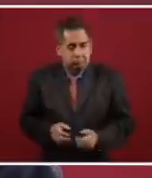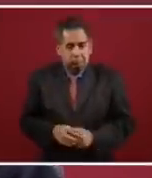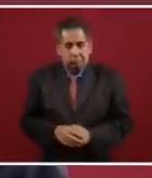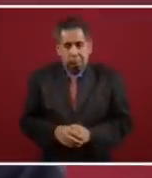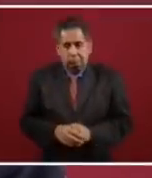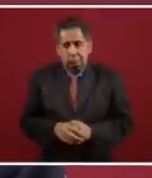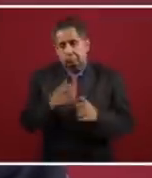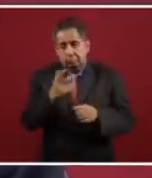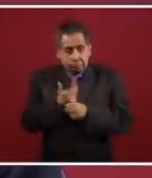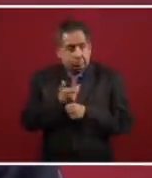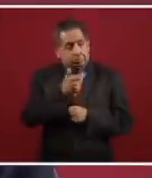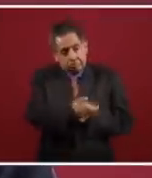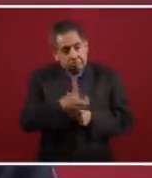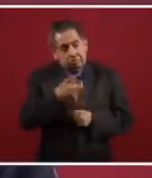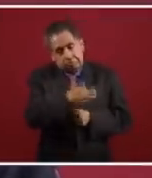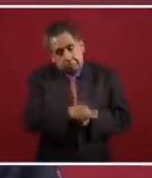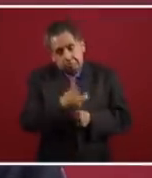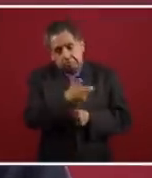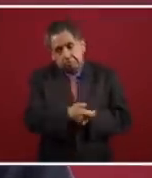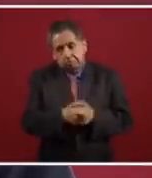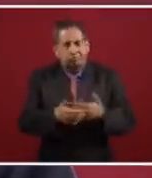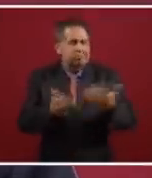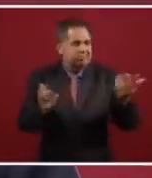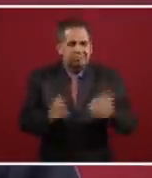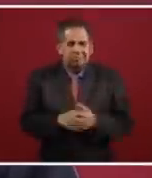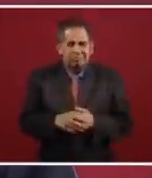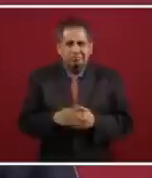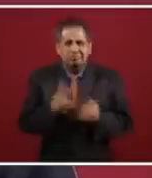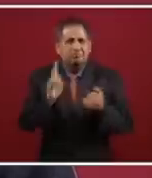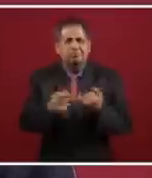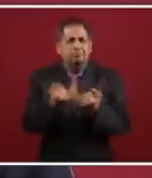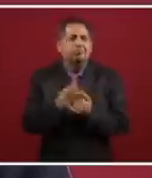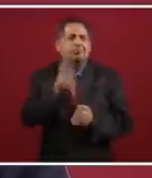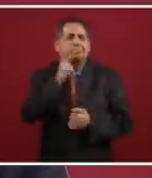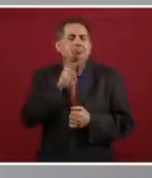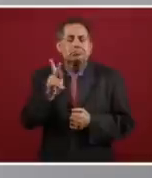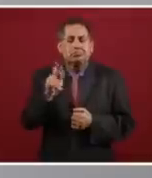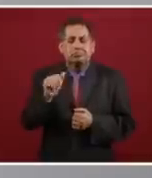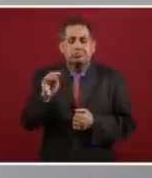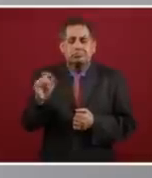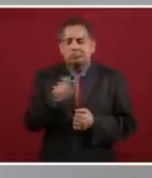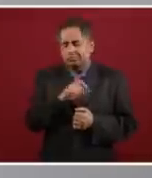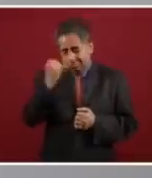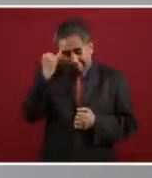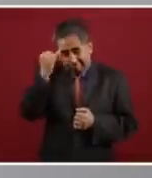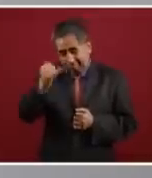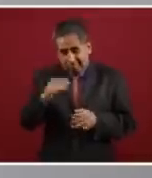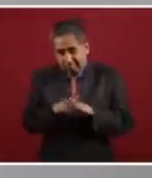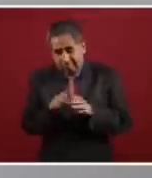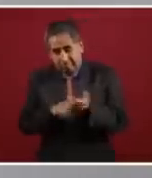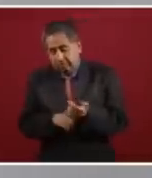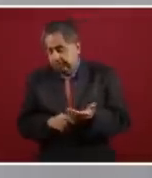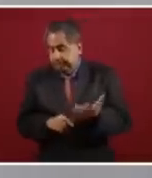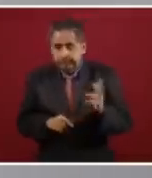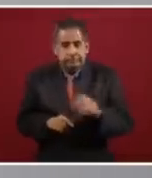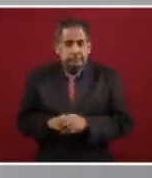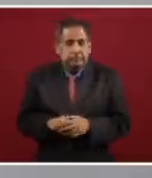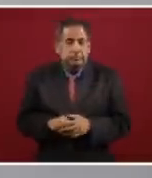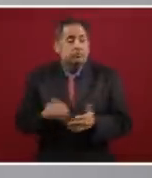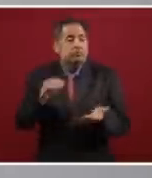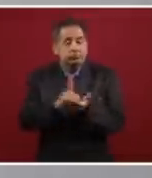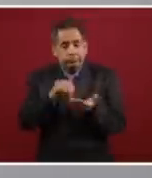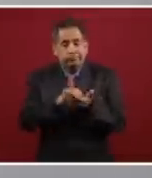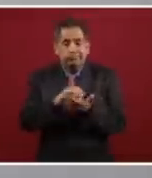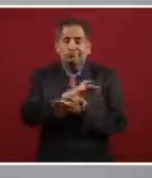y hay que estar pagando. En el caso de Pemex, imagínense lo que todavía